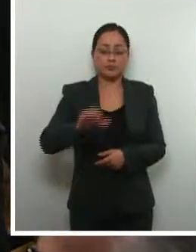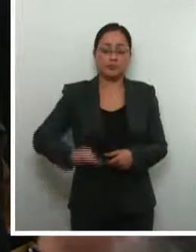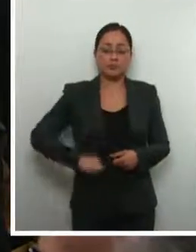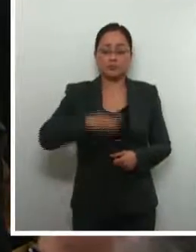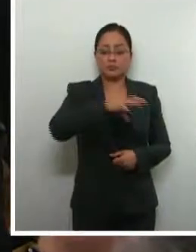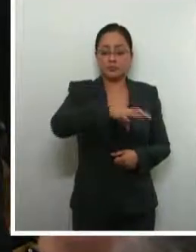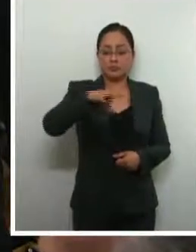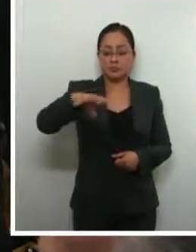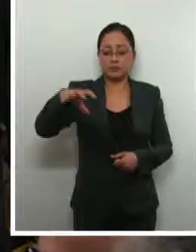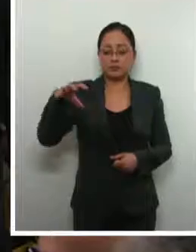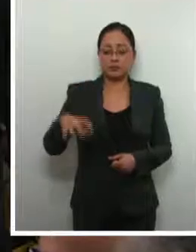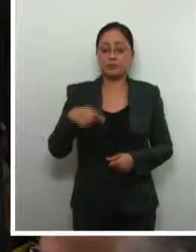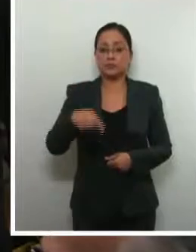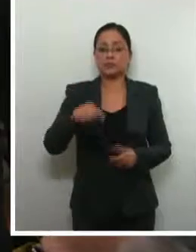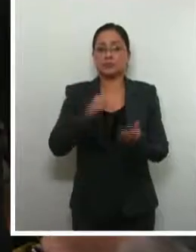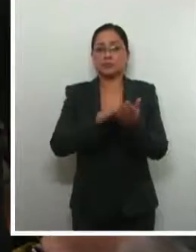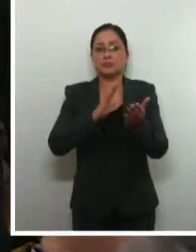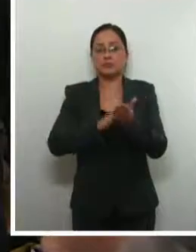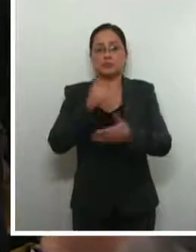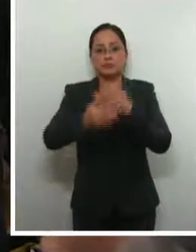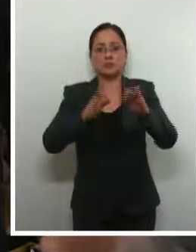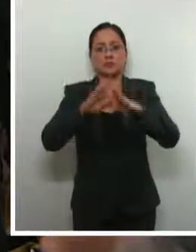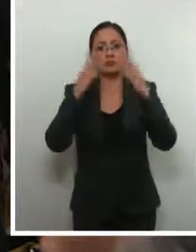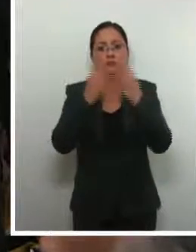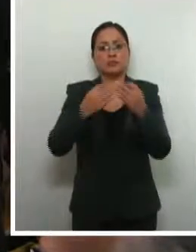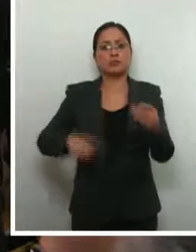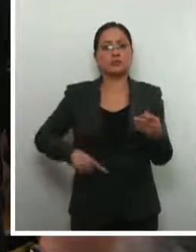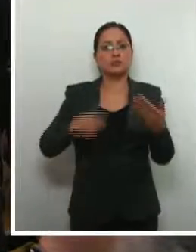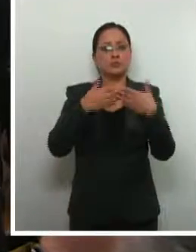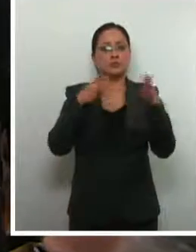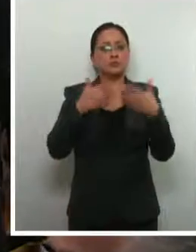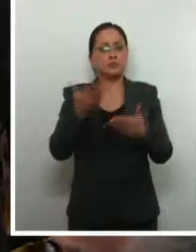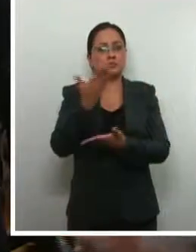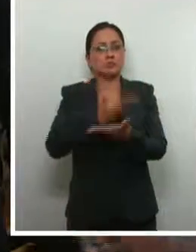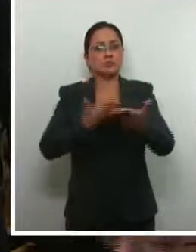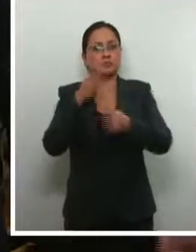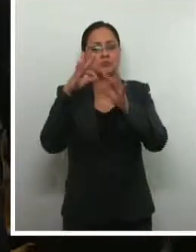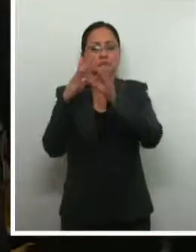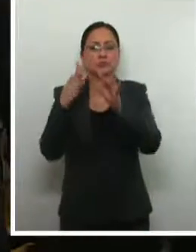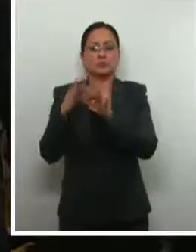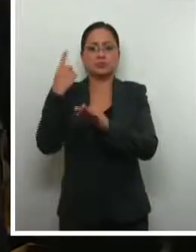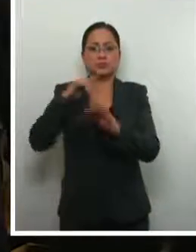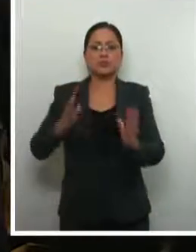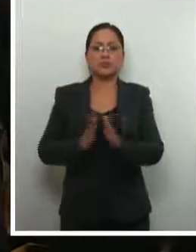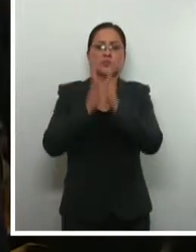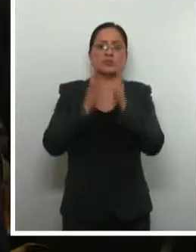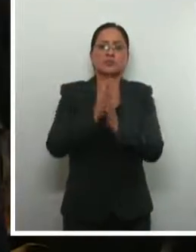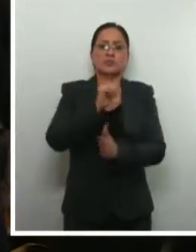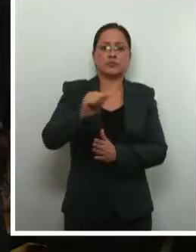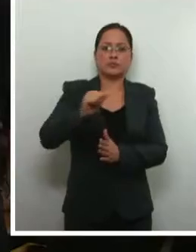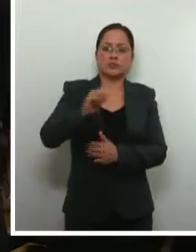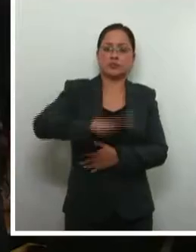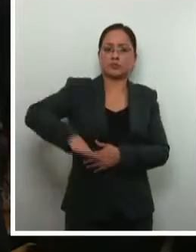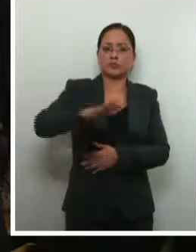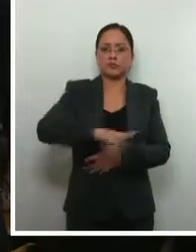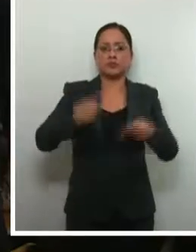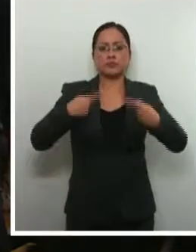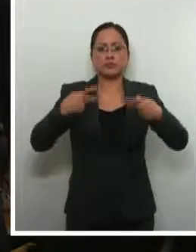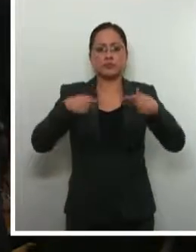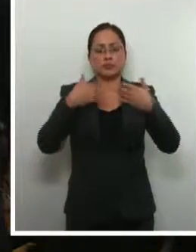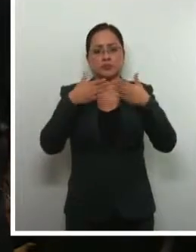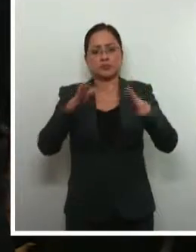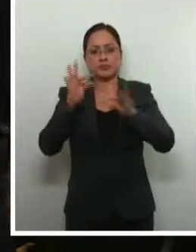establecerán procedimientos y formas de gobierno abierto que garanticen la participación social efectiva,